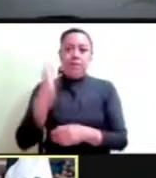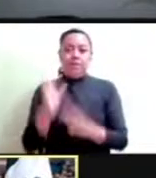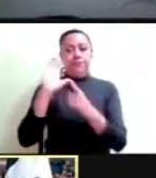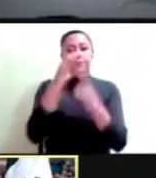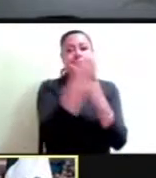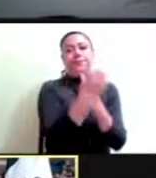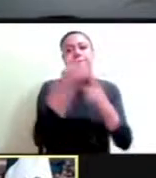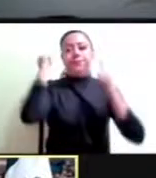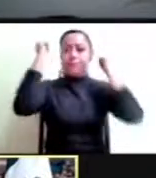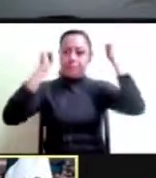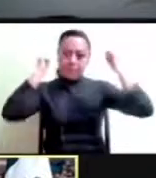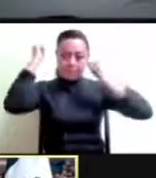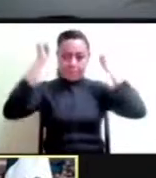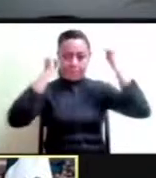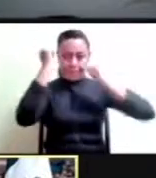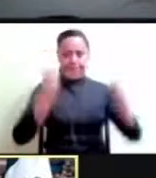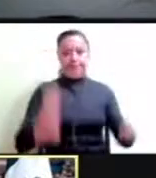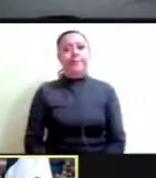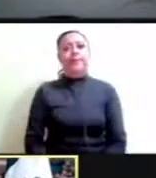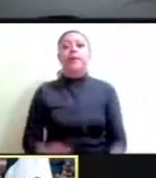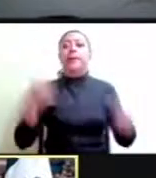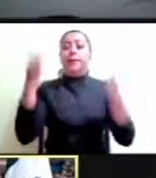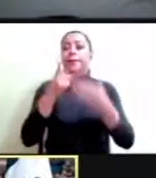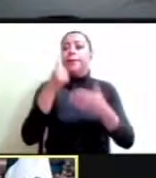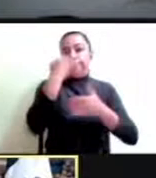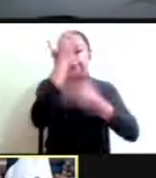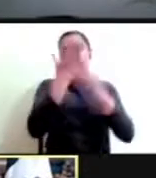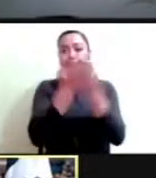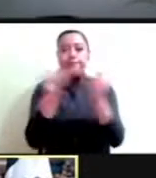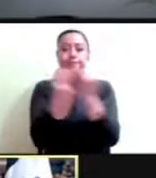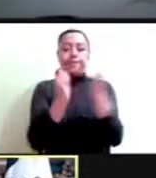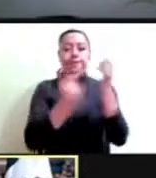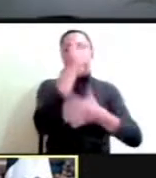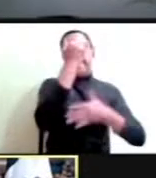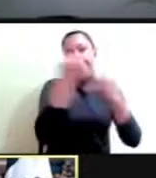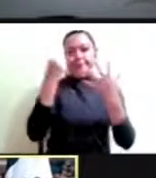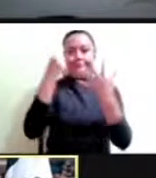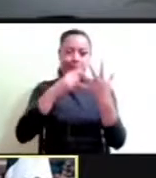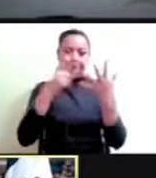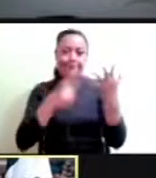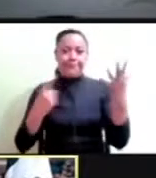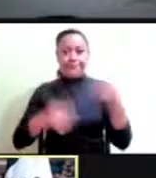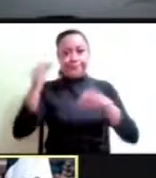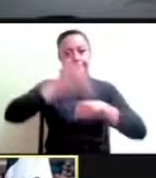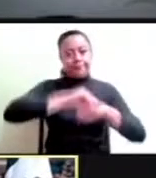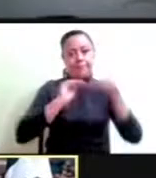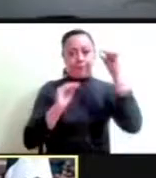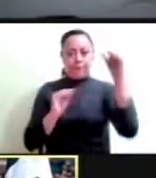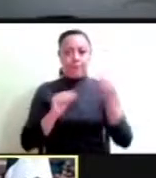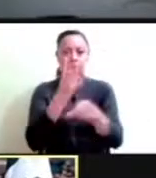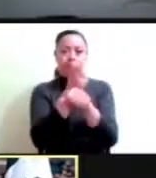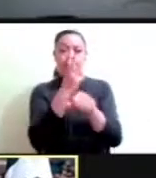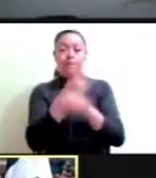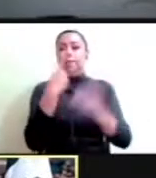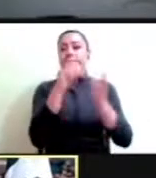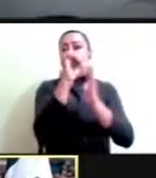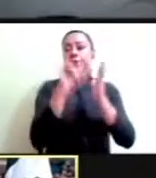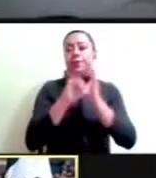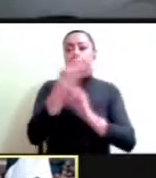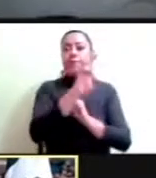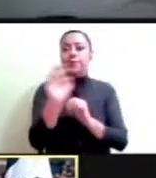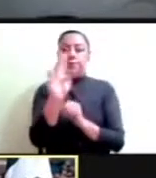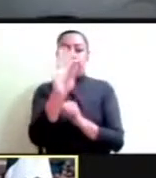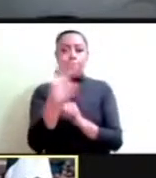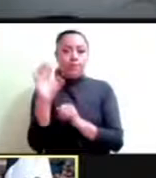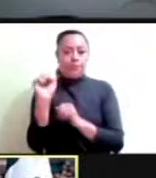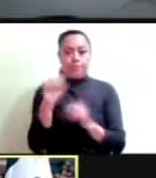Turismo. Se recibe una iniciativa con proyecto de decreto por el que se adiciona la fracción 3 del artículo 200 bis del Código Penal para el Distrito